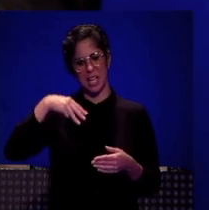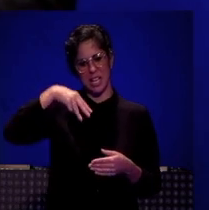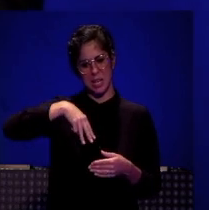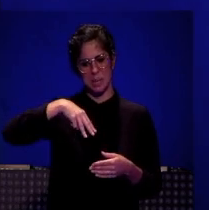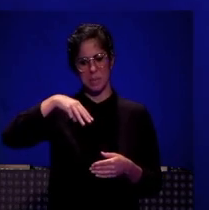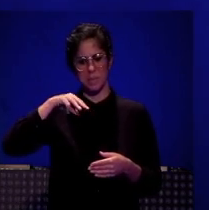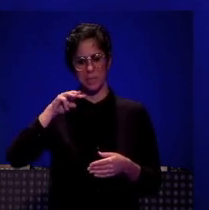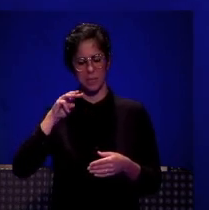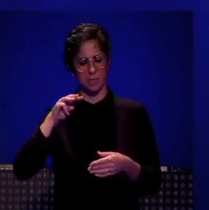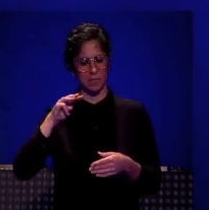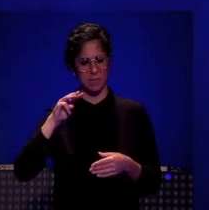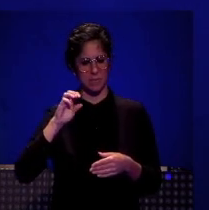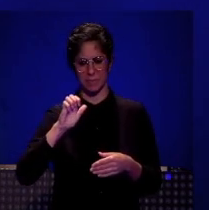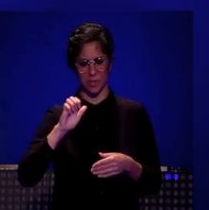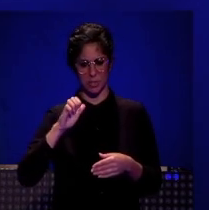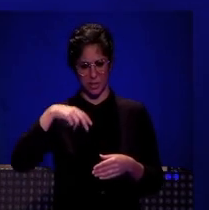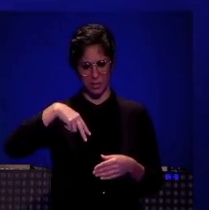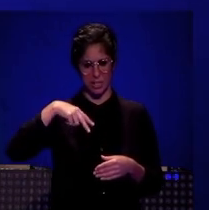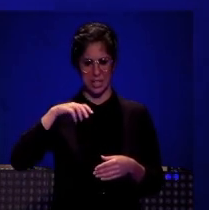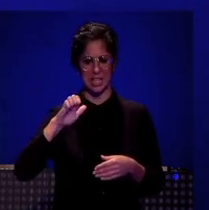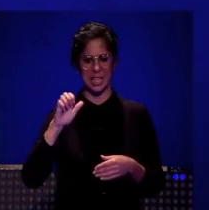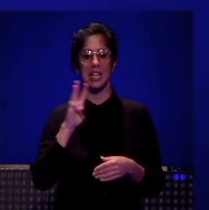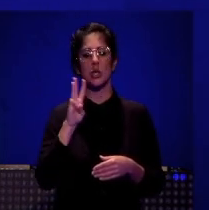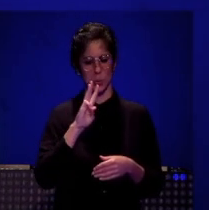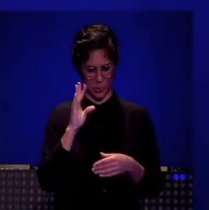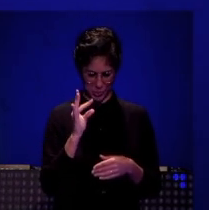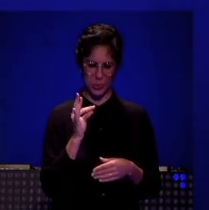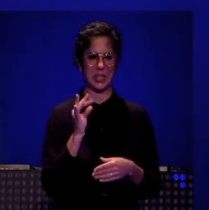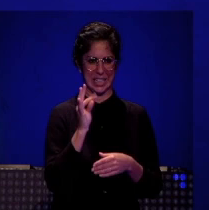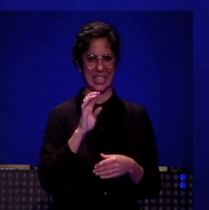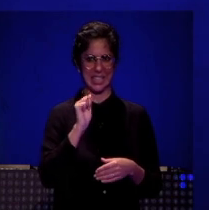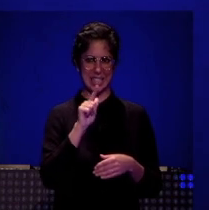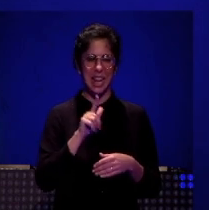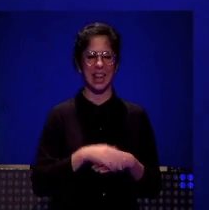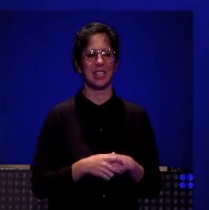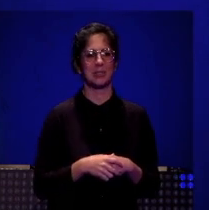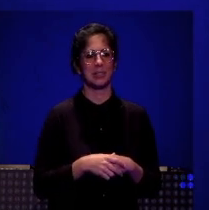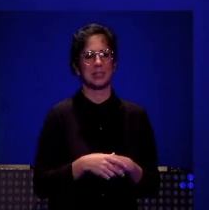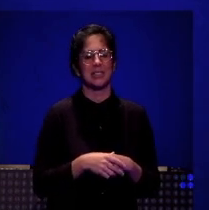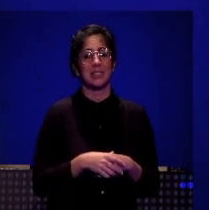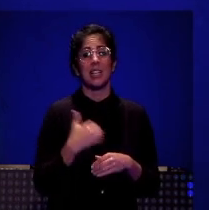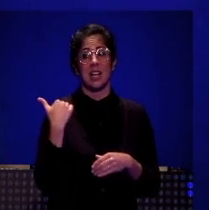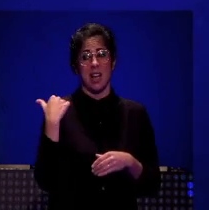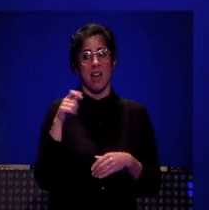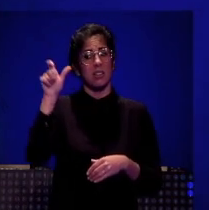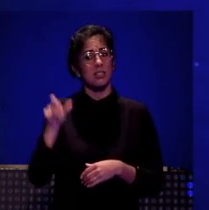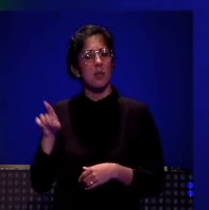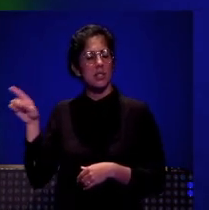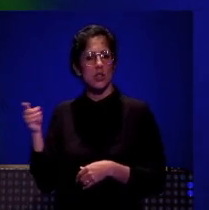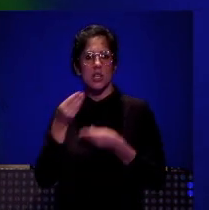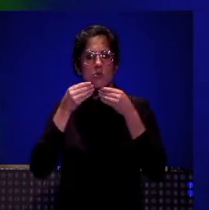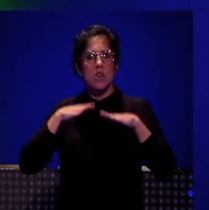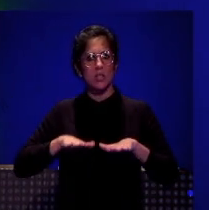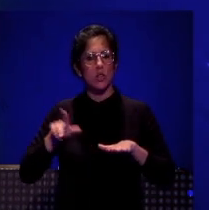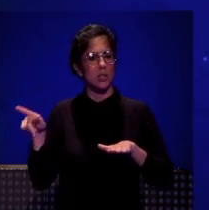quien viene ahora quien bien ahora tiene una historia peculiar me costó también tirarle tirarle de la lengua porque no me contaba